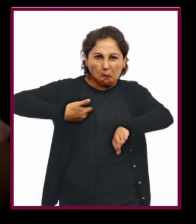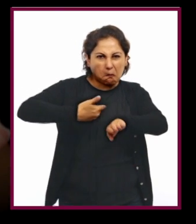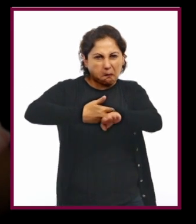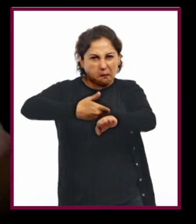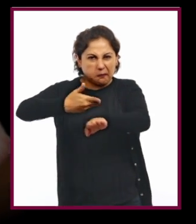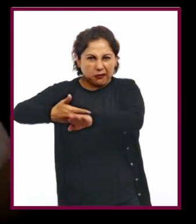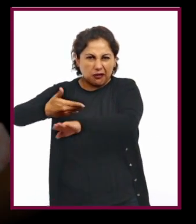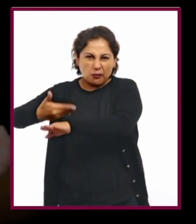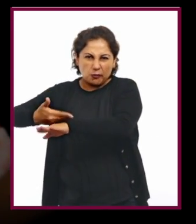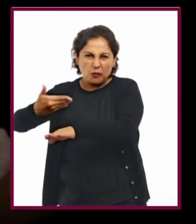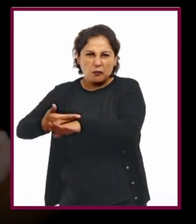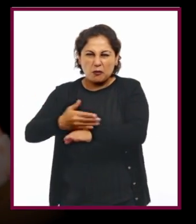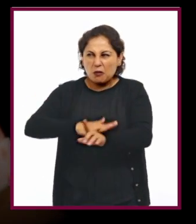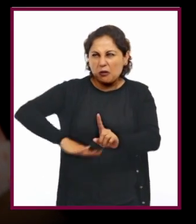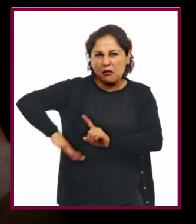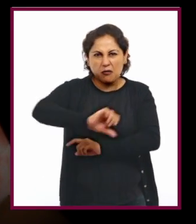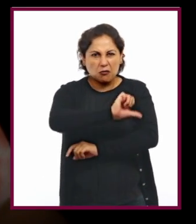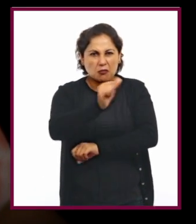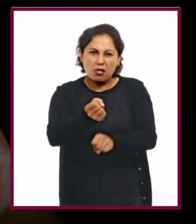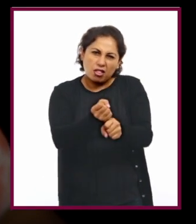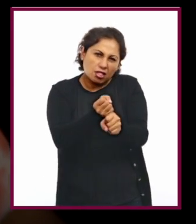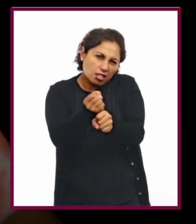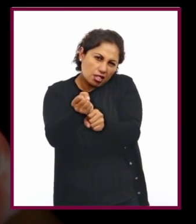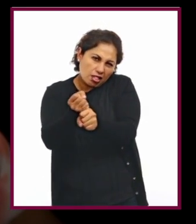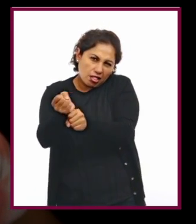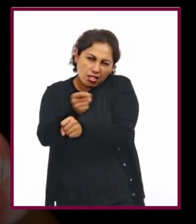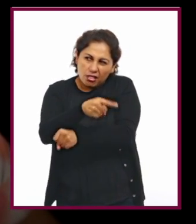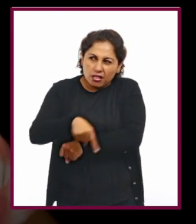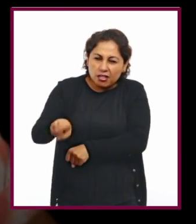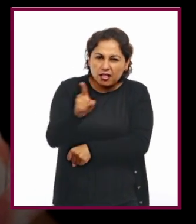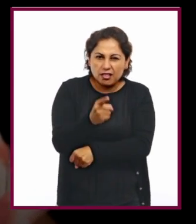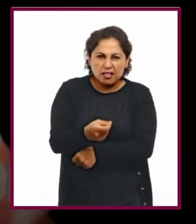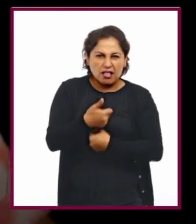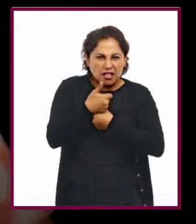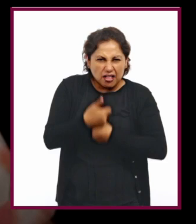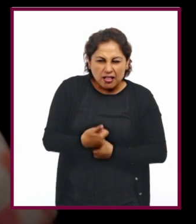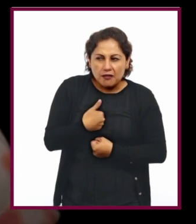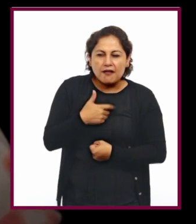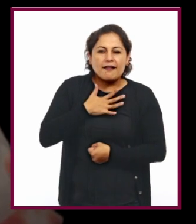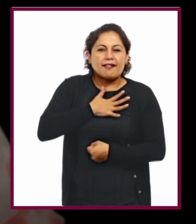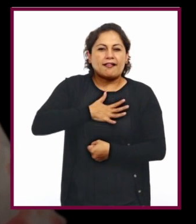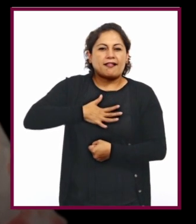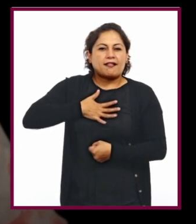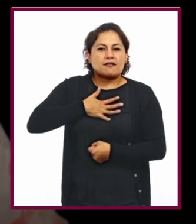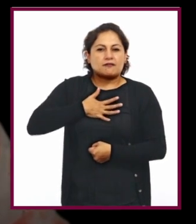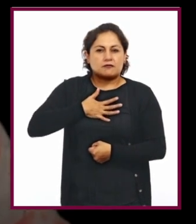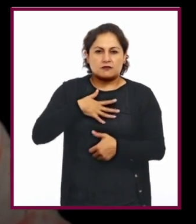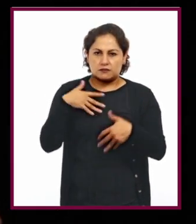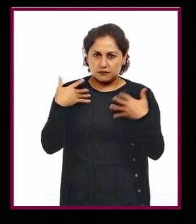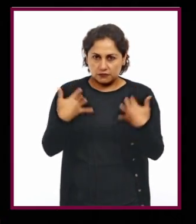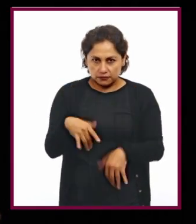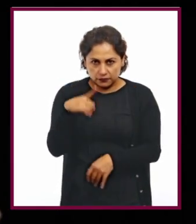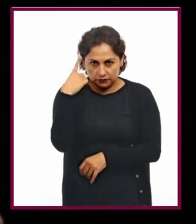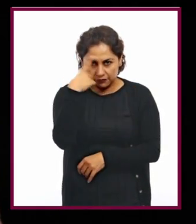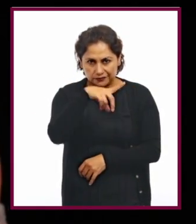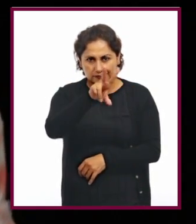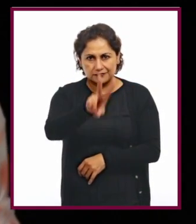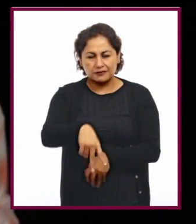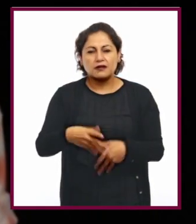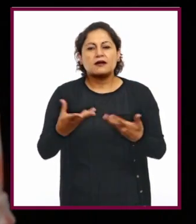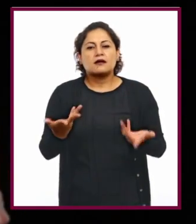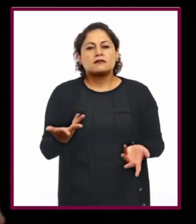y destructivas cuyo fin es hacer sufrir a otro ser humano o animal y gozar de ese dolor. Está duro,